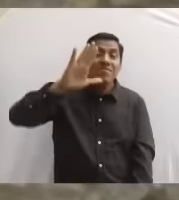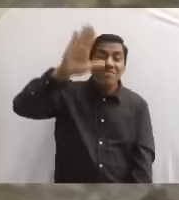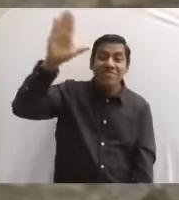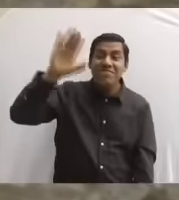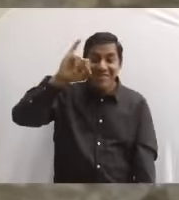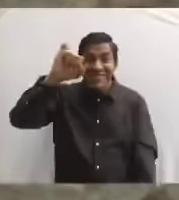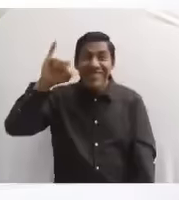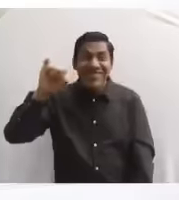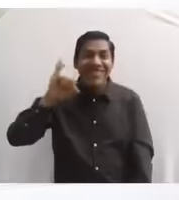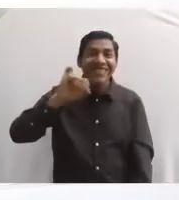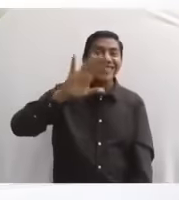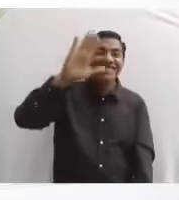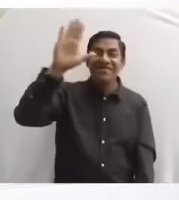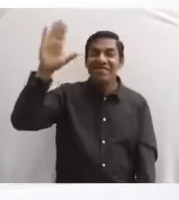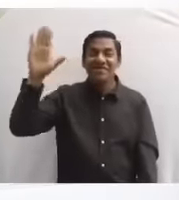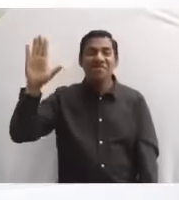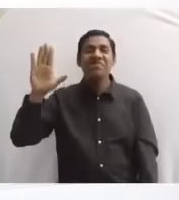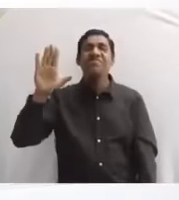mano.